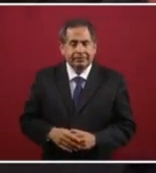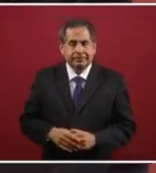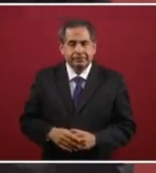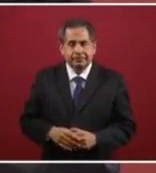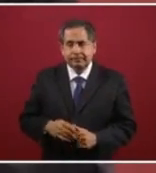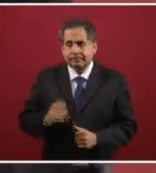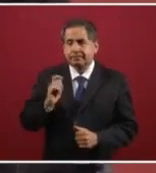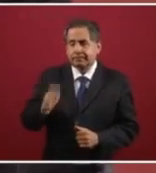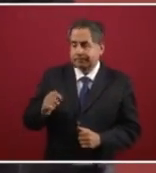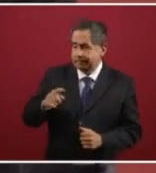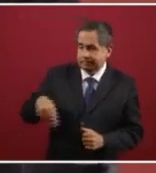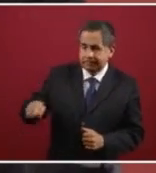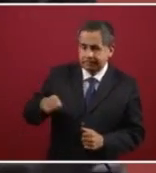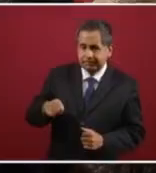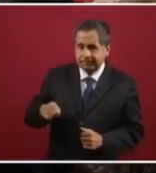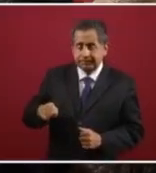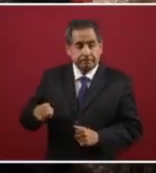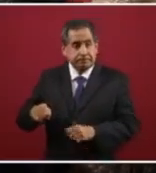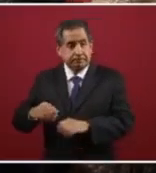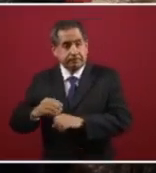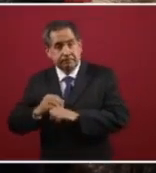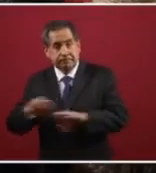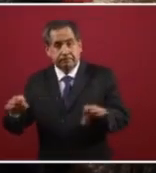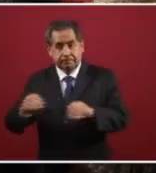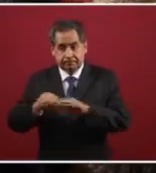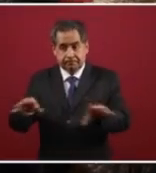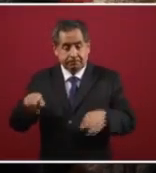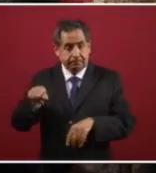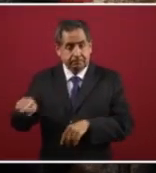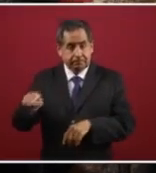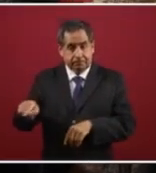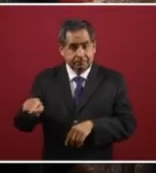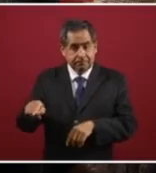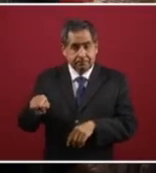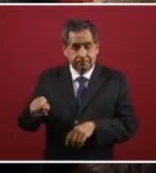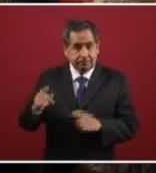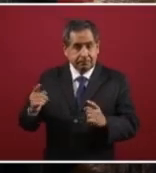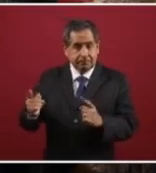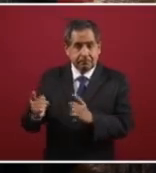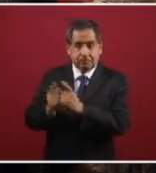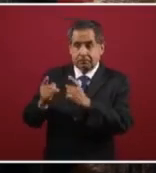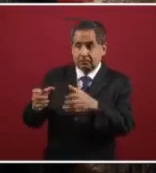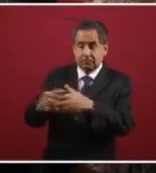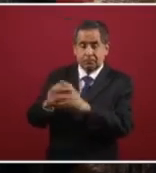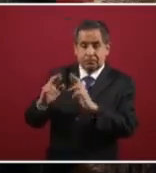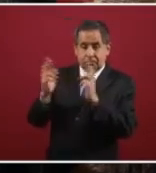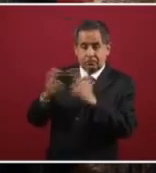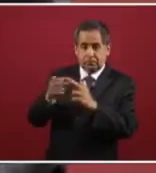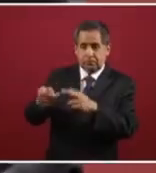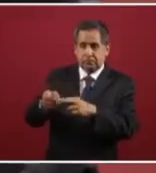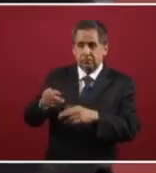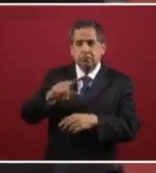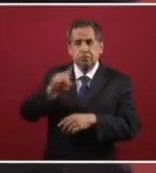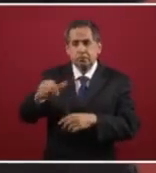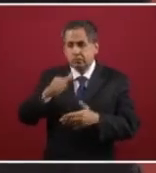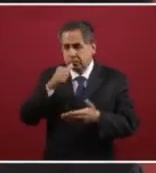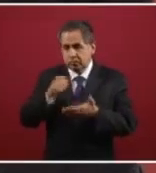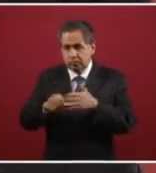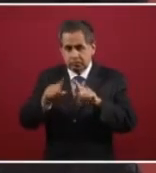Después de que se dio a conocer ese encuentro, me envió una